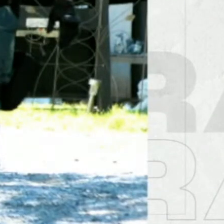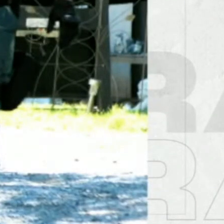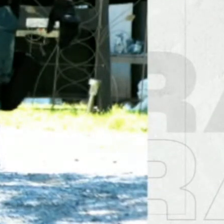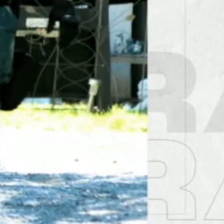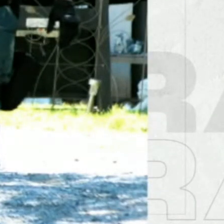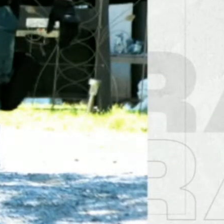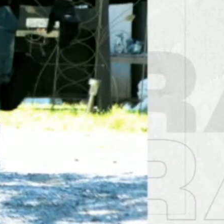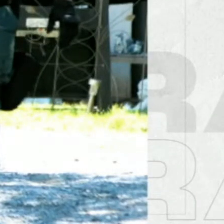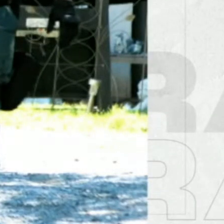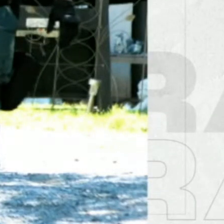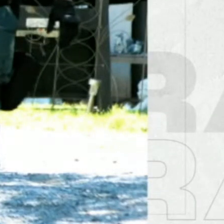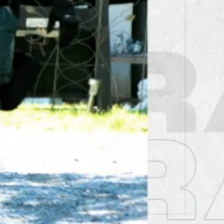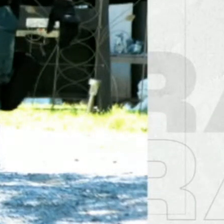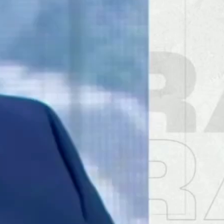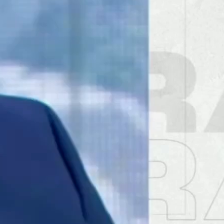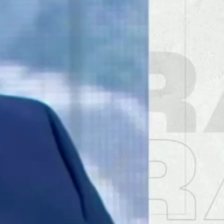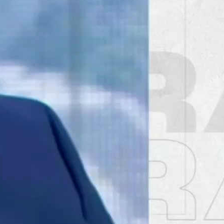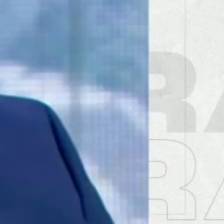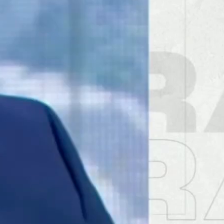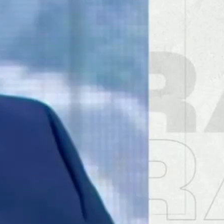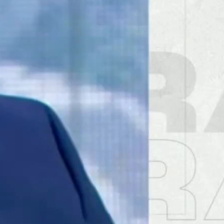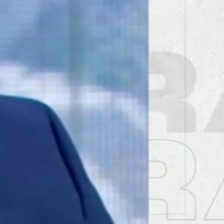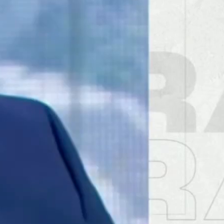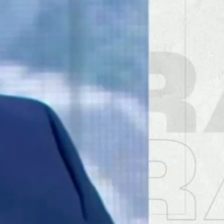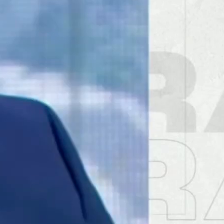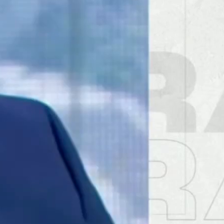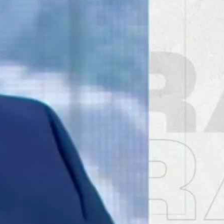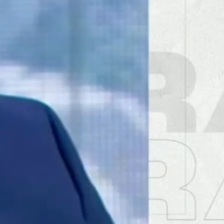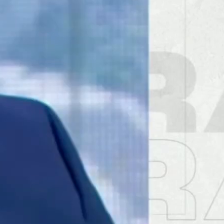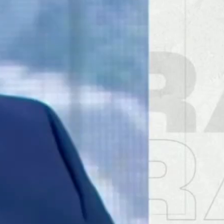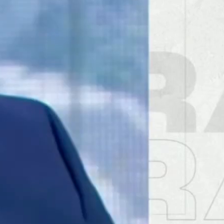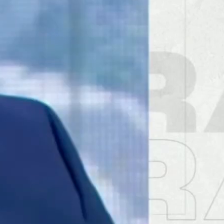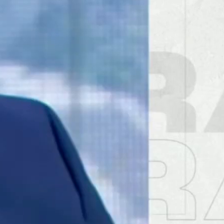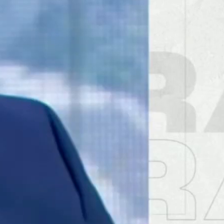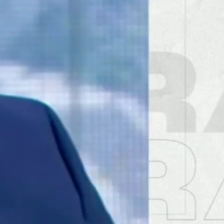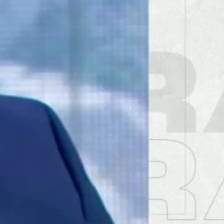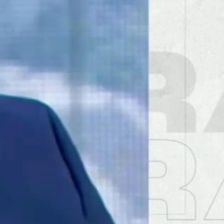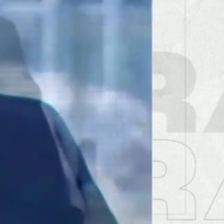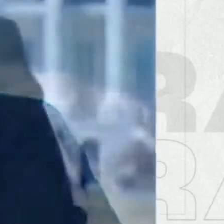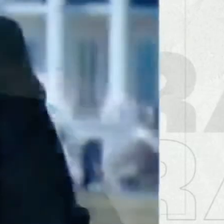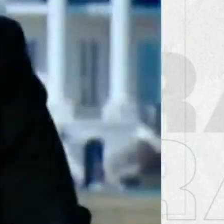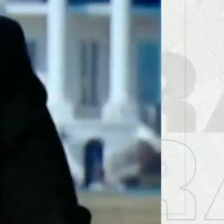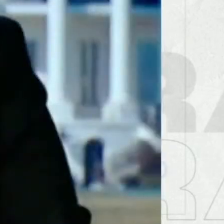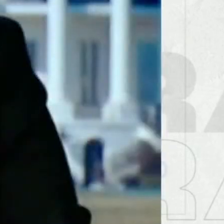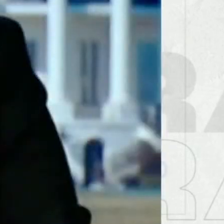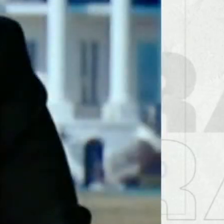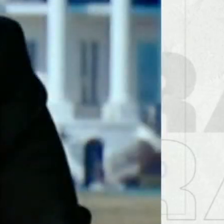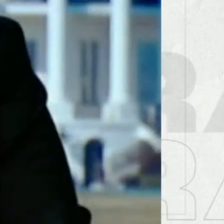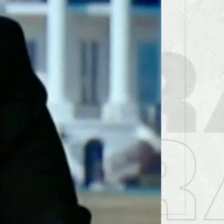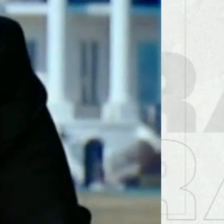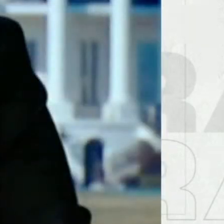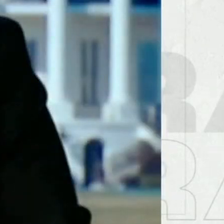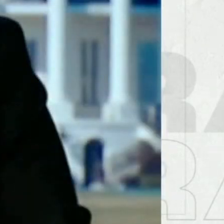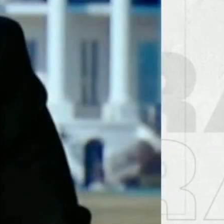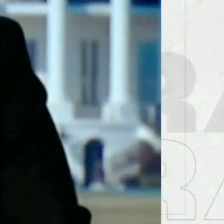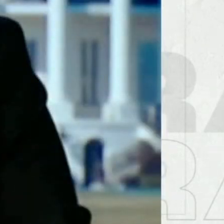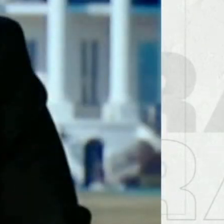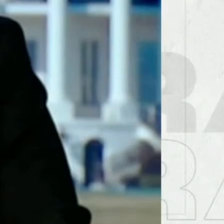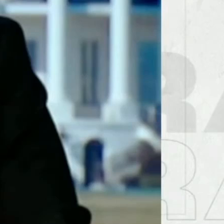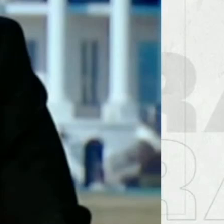contestarnos. Buena tarde, noche. Muchas gracias, Juan Pablo. Siempre un placer.